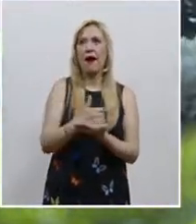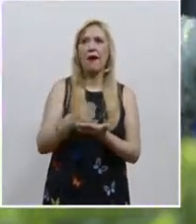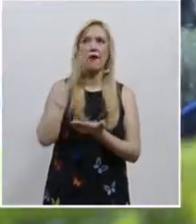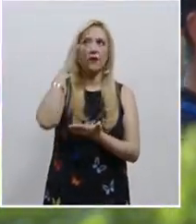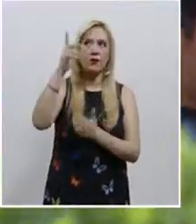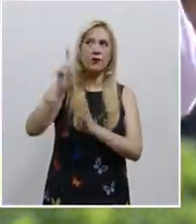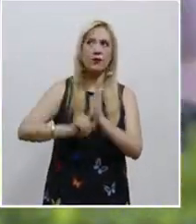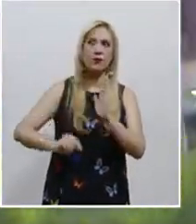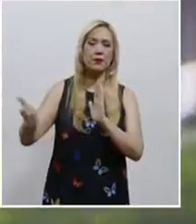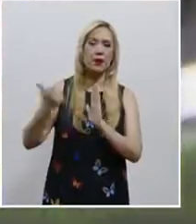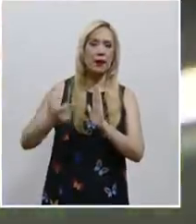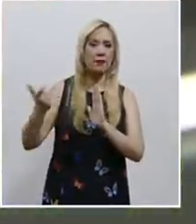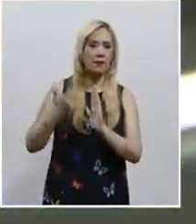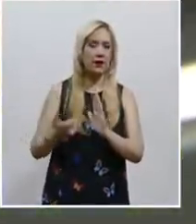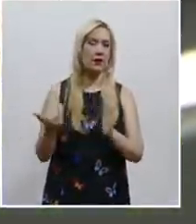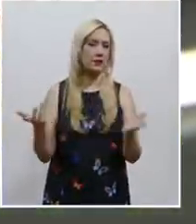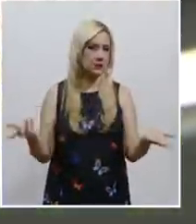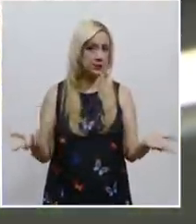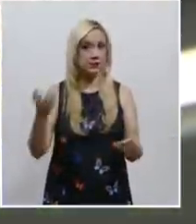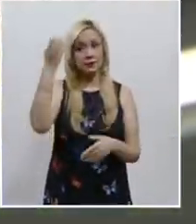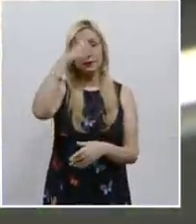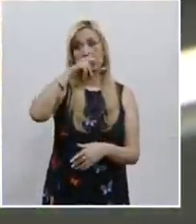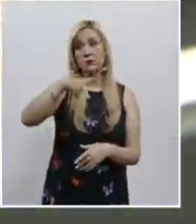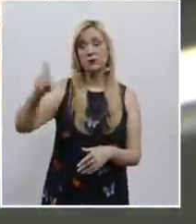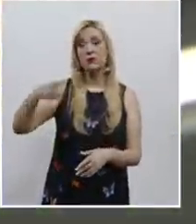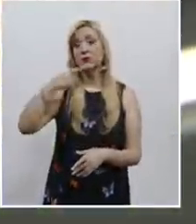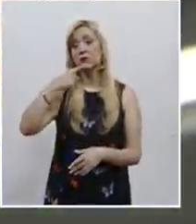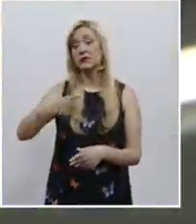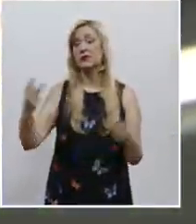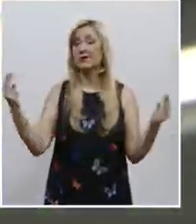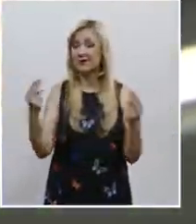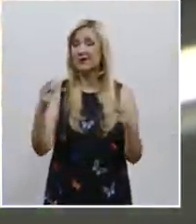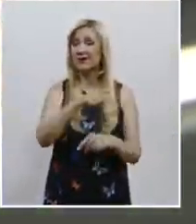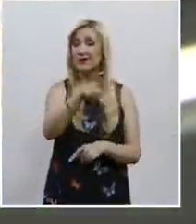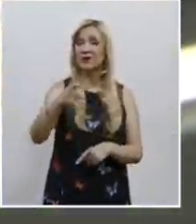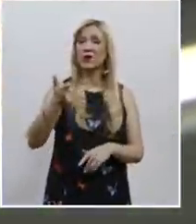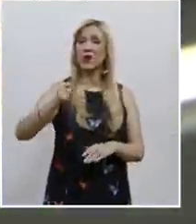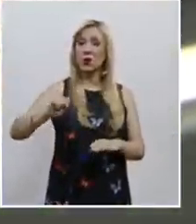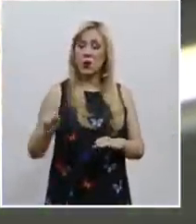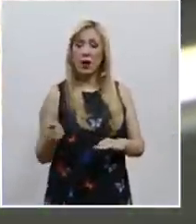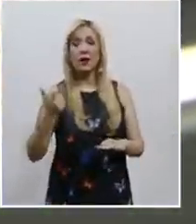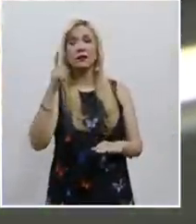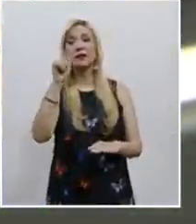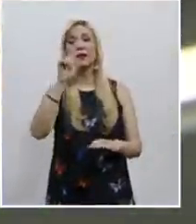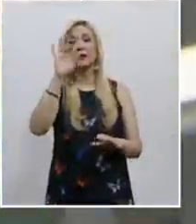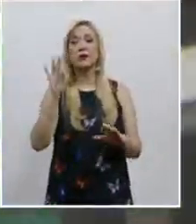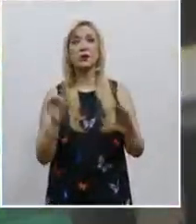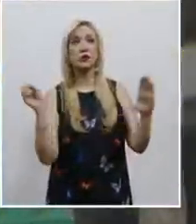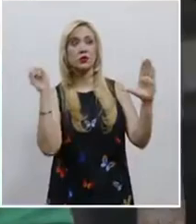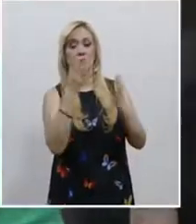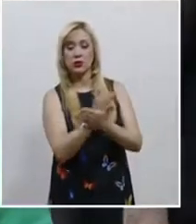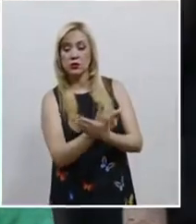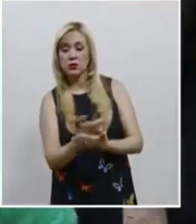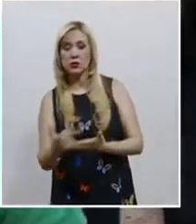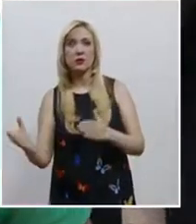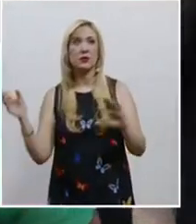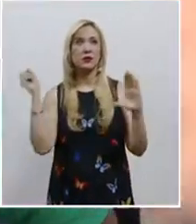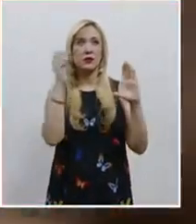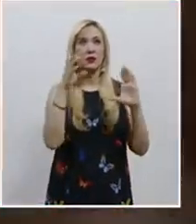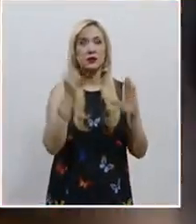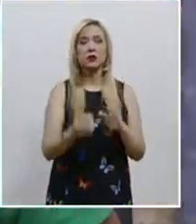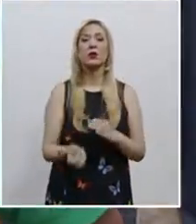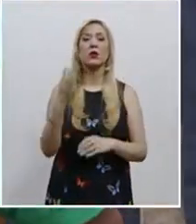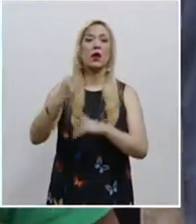gastos según un plan personal. Expertos estiman que es necesario ahorrar el 70% del ingreso actual por el número de años